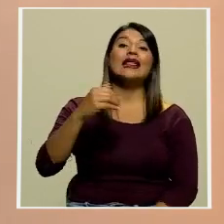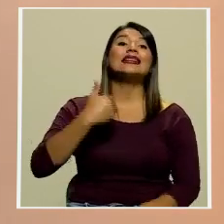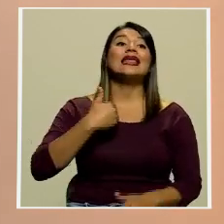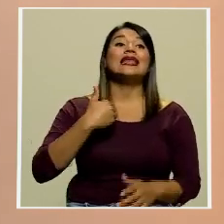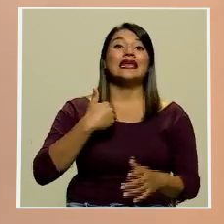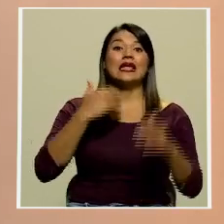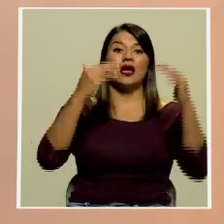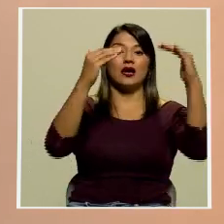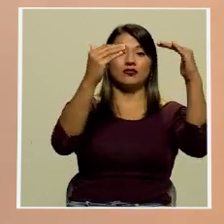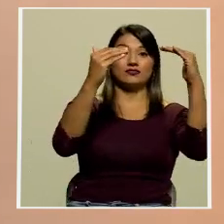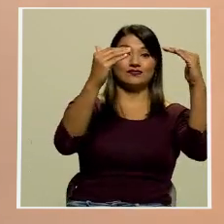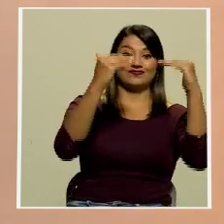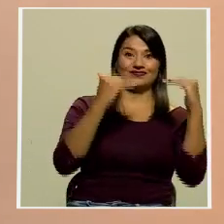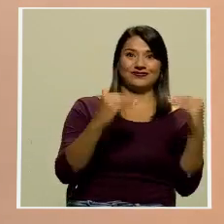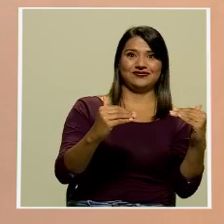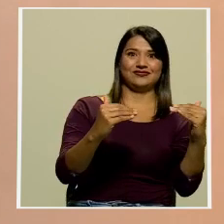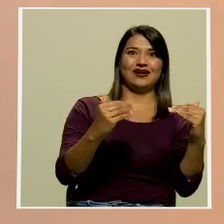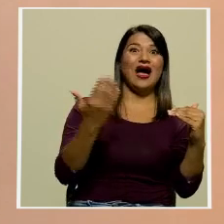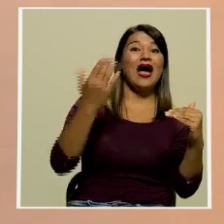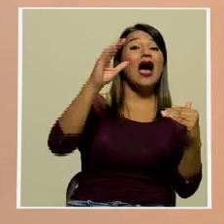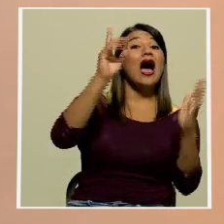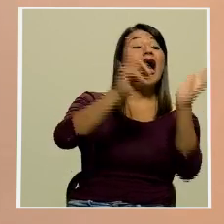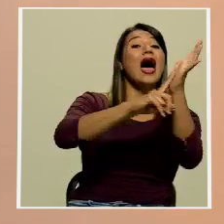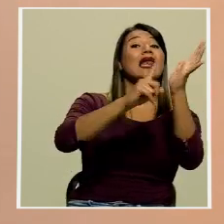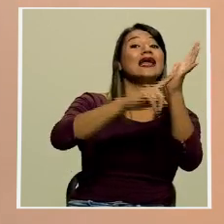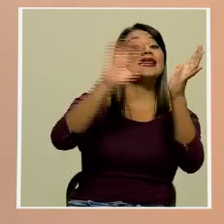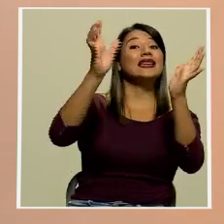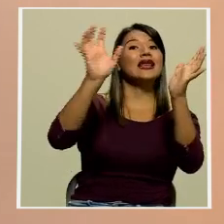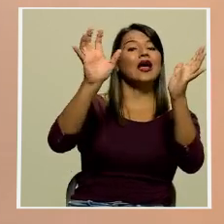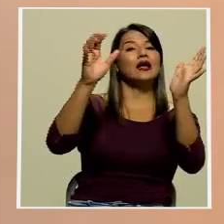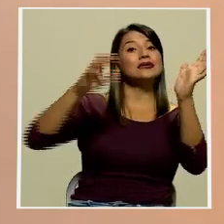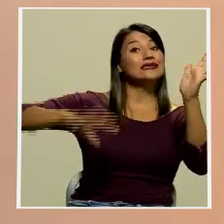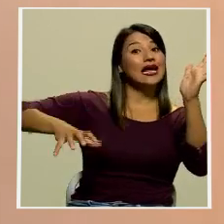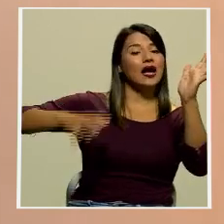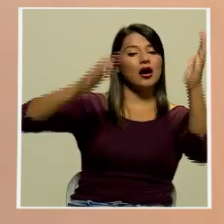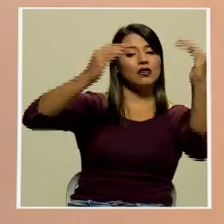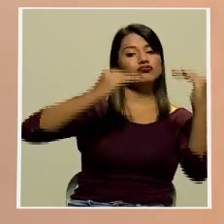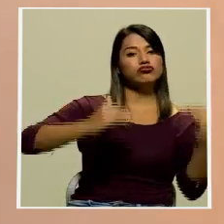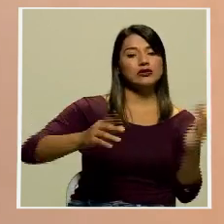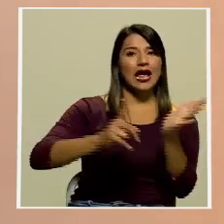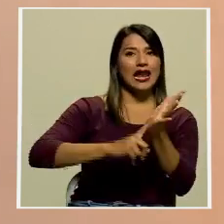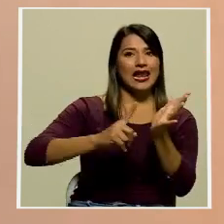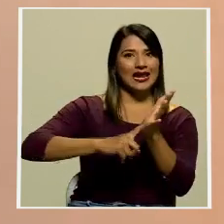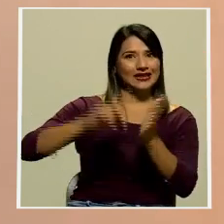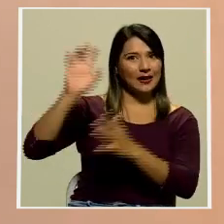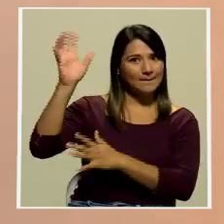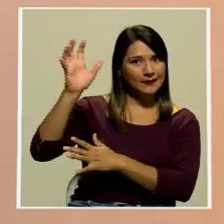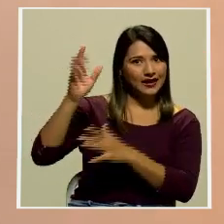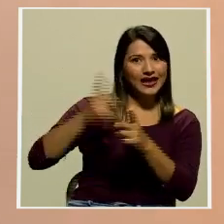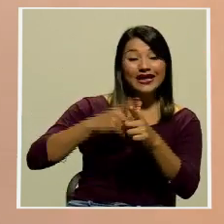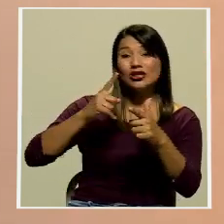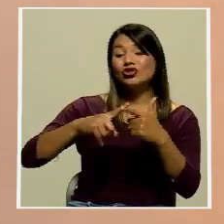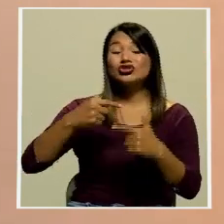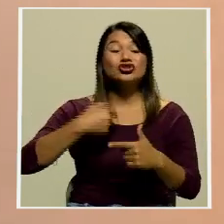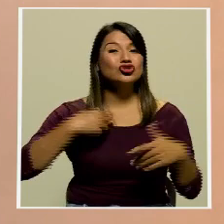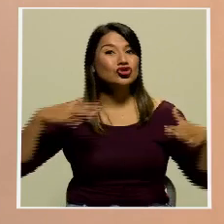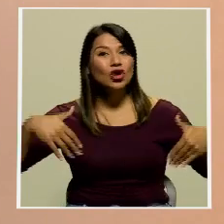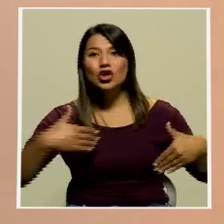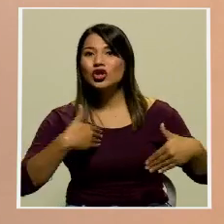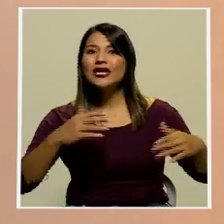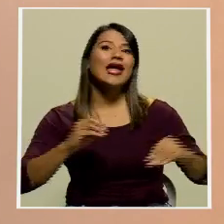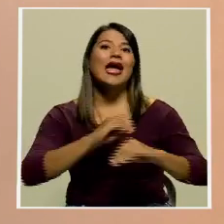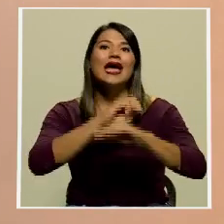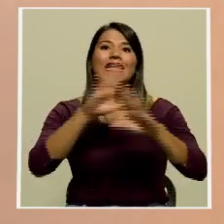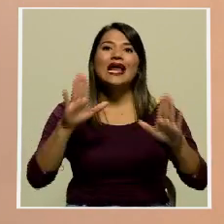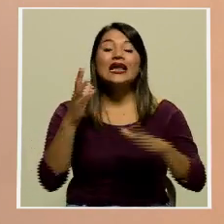amarilla, por lo cual no estaba muy esclarecido si la restricción vehicular aplicaba para la